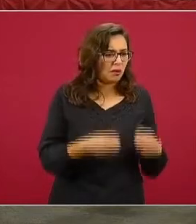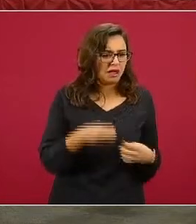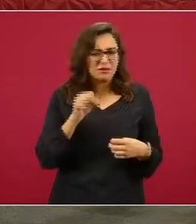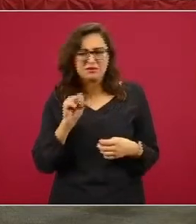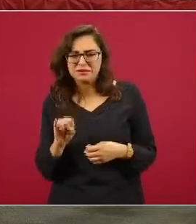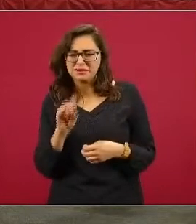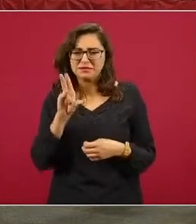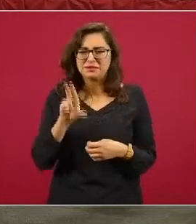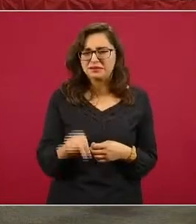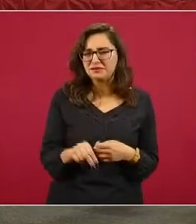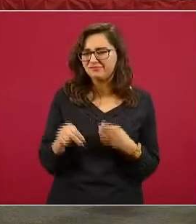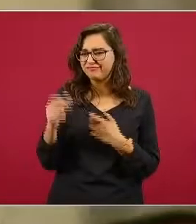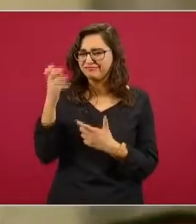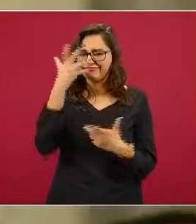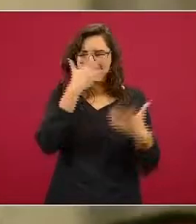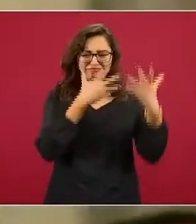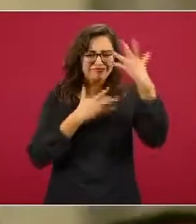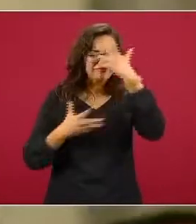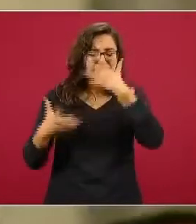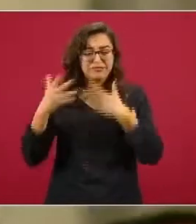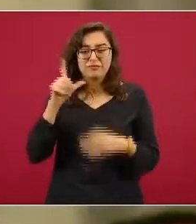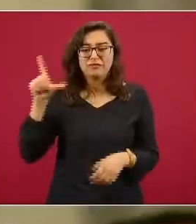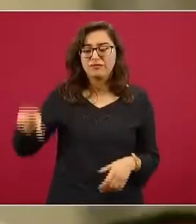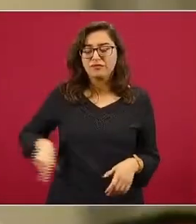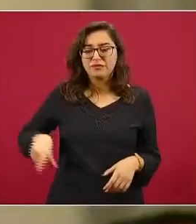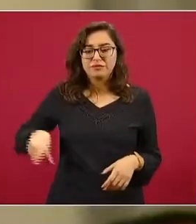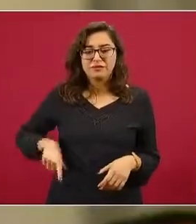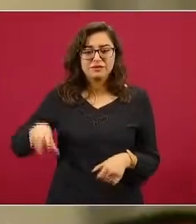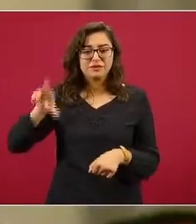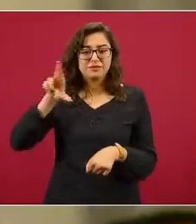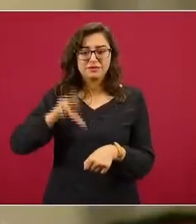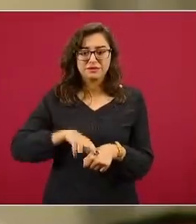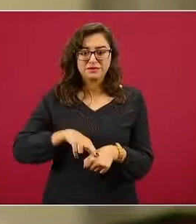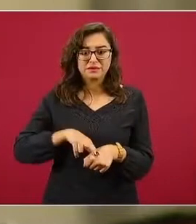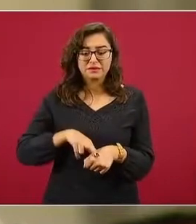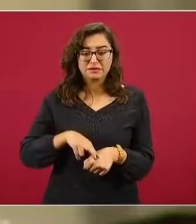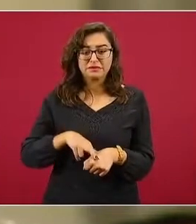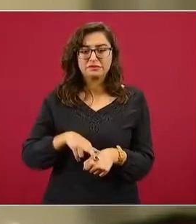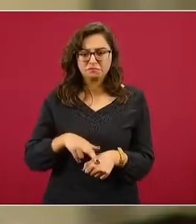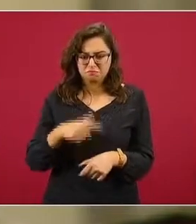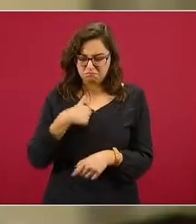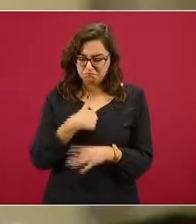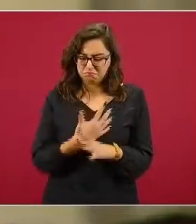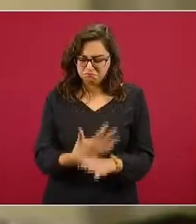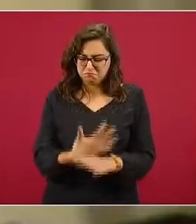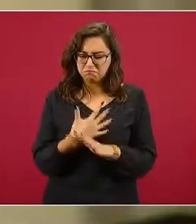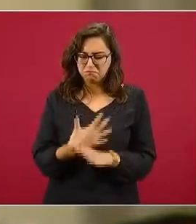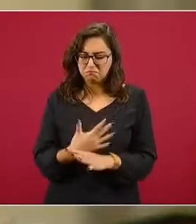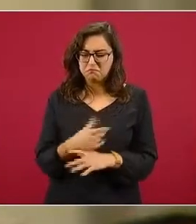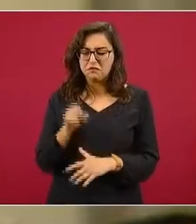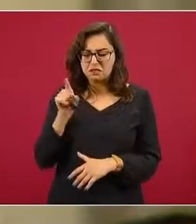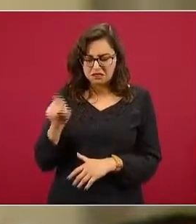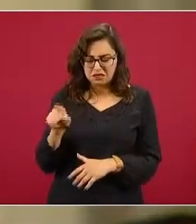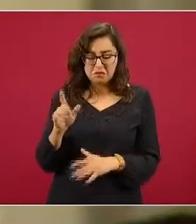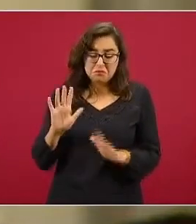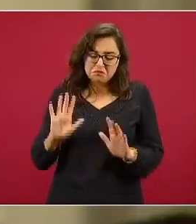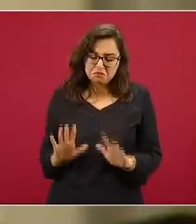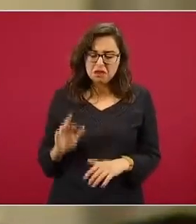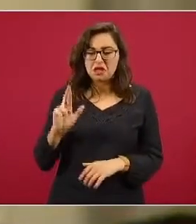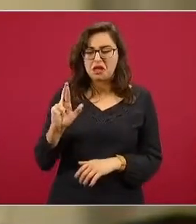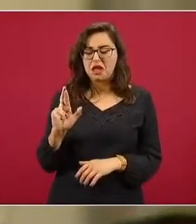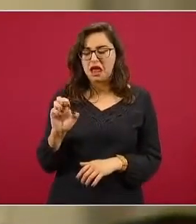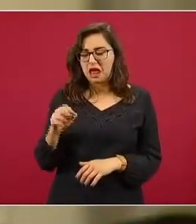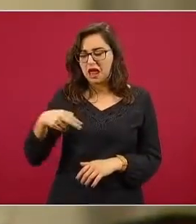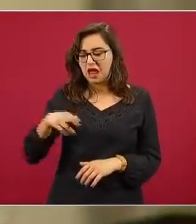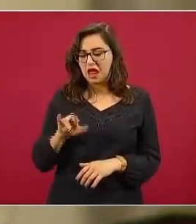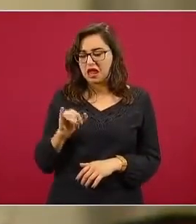hospitalarias. En este afán del gobernador, y me hago responsable de lo que estoy diciendo, Enrique Alfaro, de